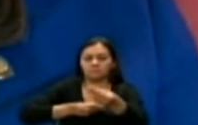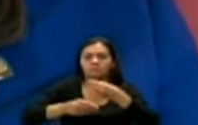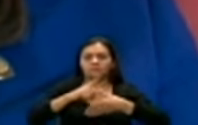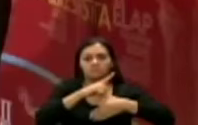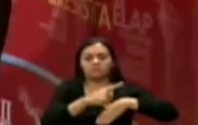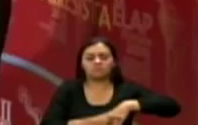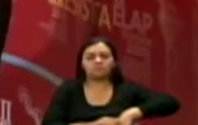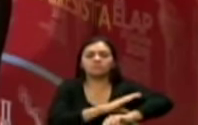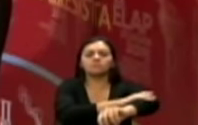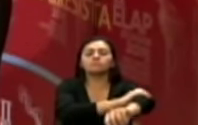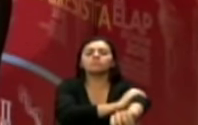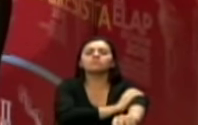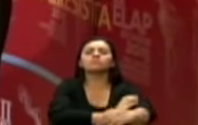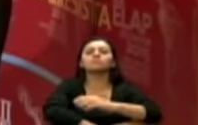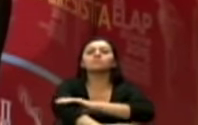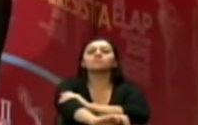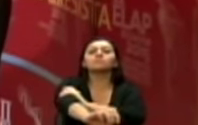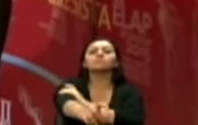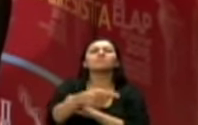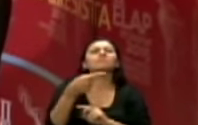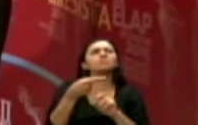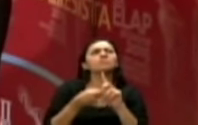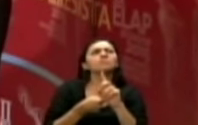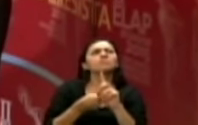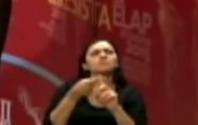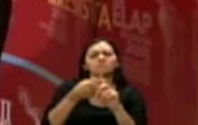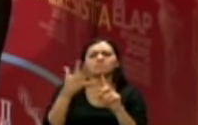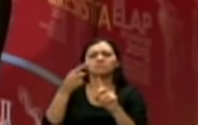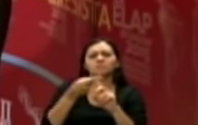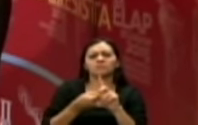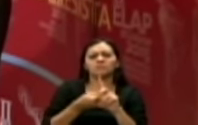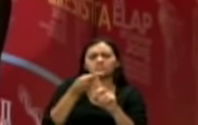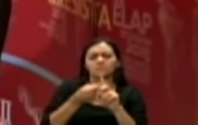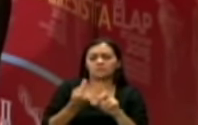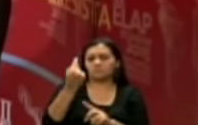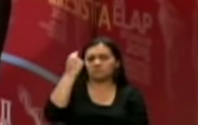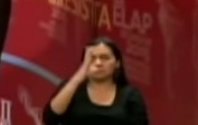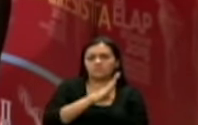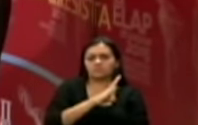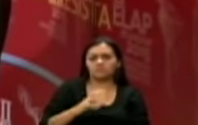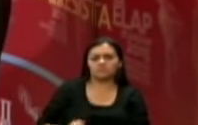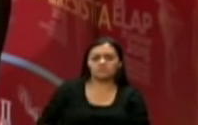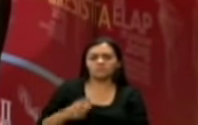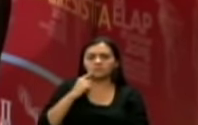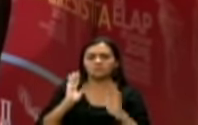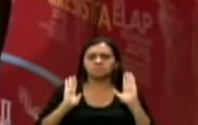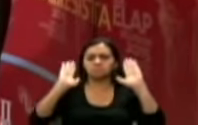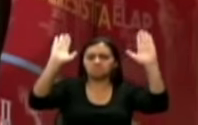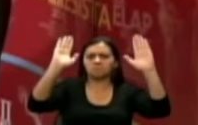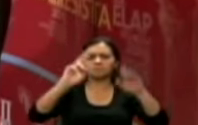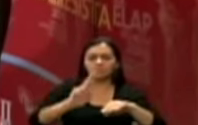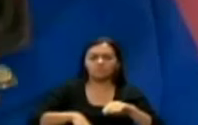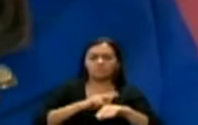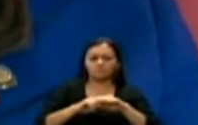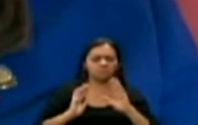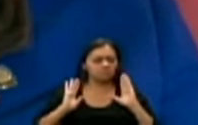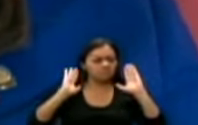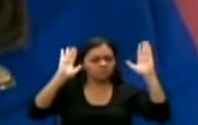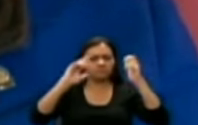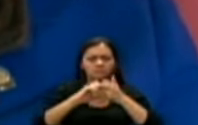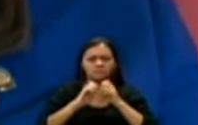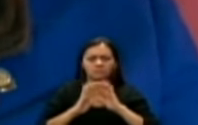pocas semanas, y quizás meses, se dieron también algunos casos ahí en El Salvador, como un paro nacional que estaba convocado